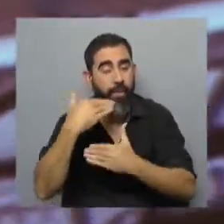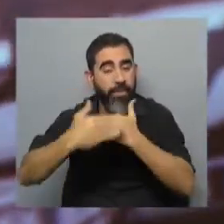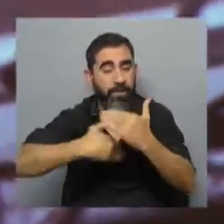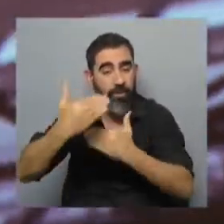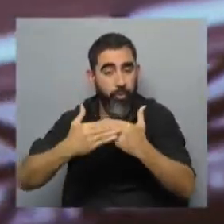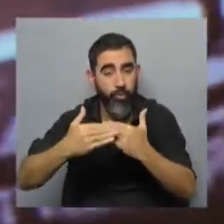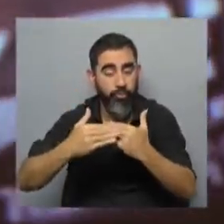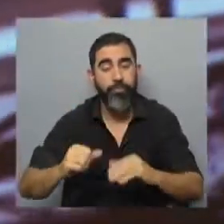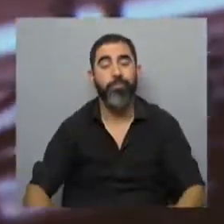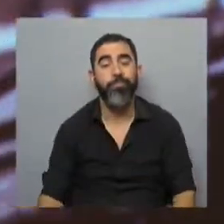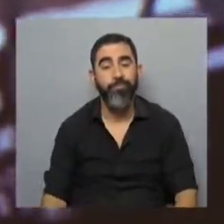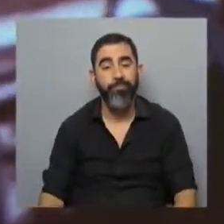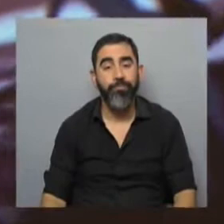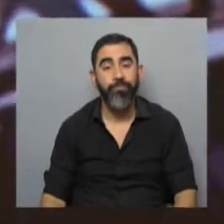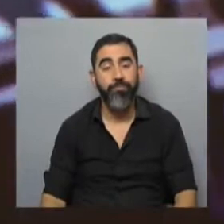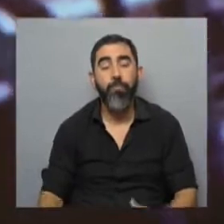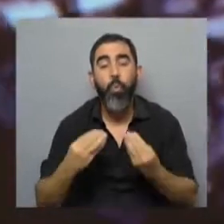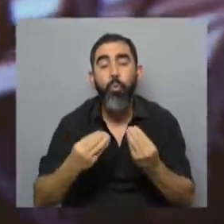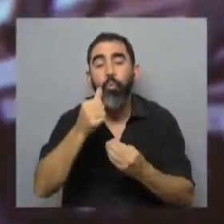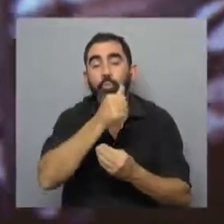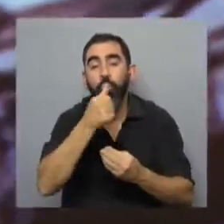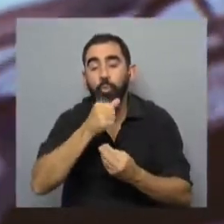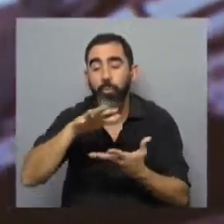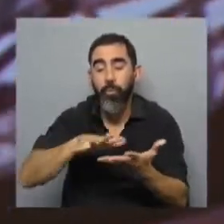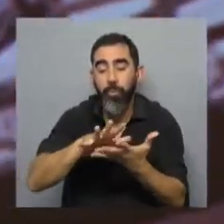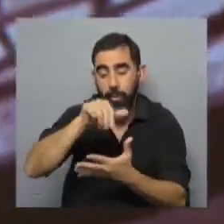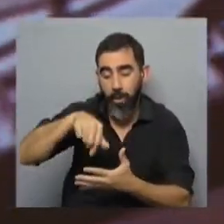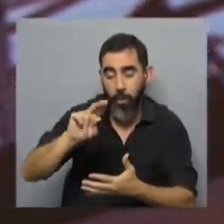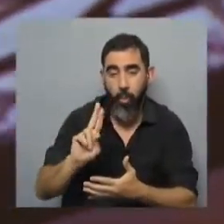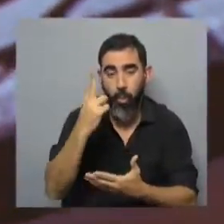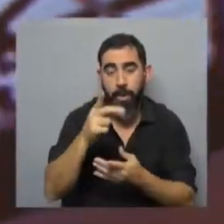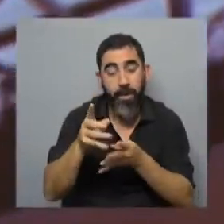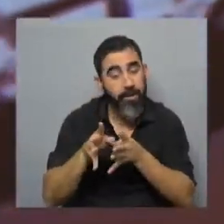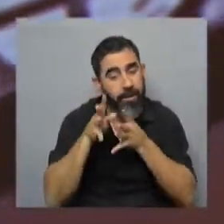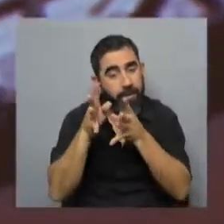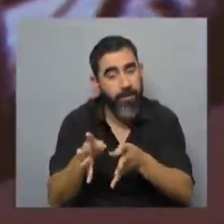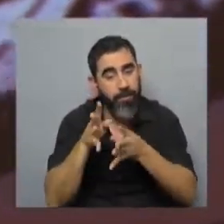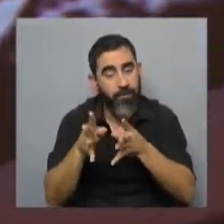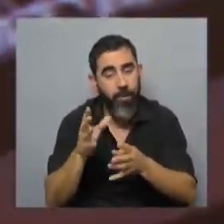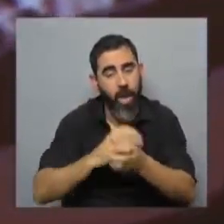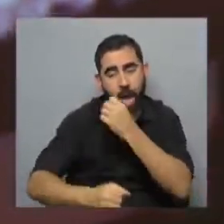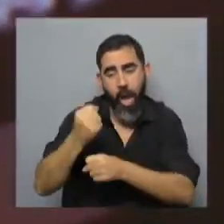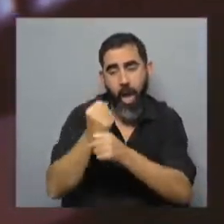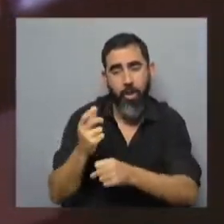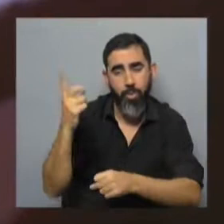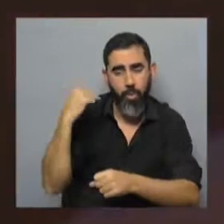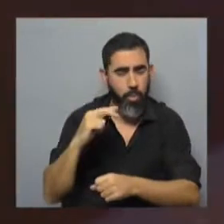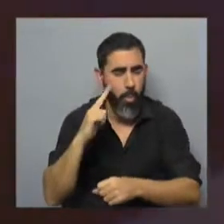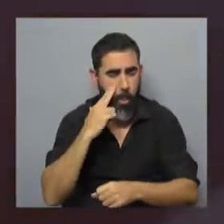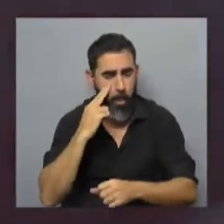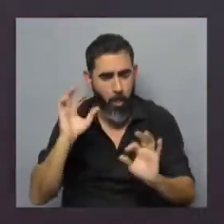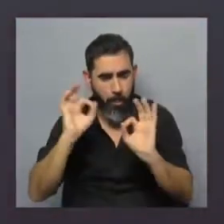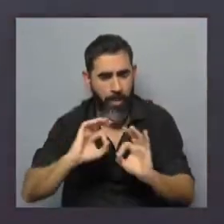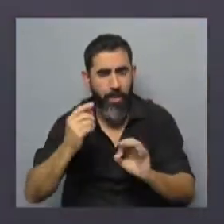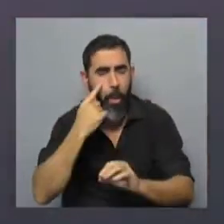nivel global. El tema es cómo lo resolvemos para nuestras condiciones locales en Uruguay. Ese es el desafío. Hace unos años no teníamos ni siquiera conocimiento de